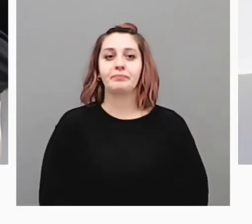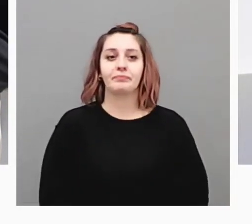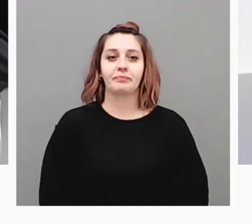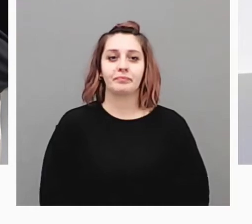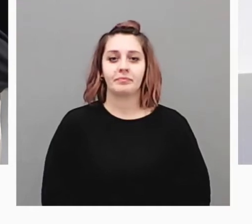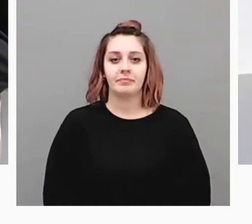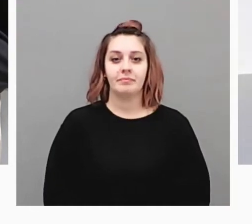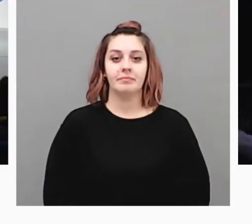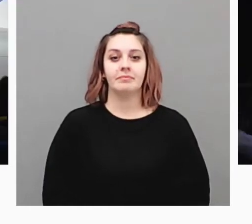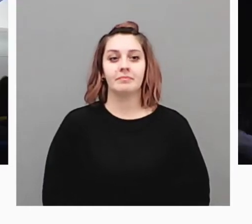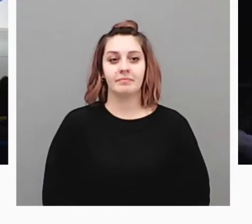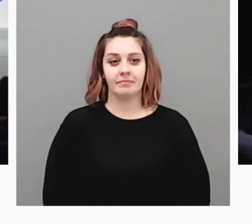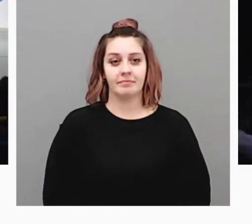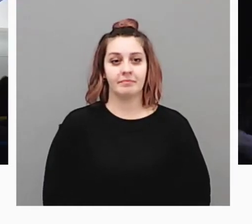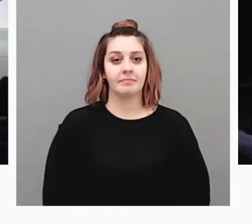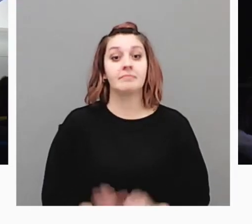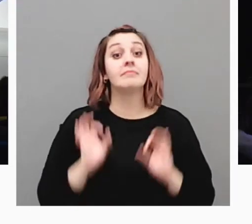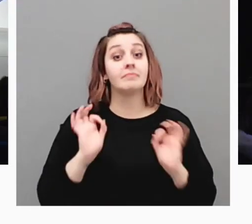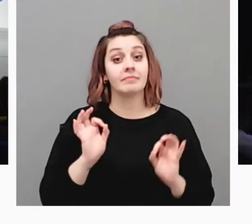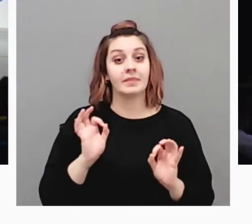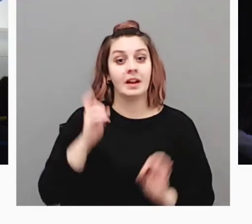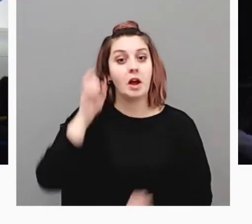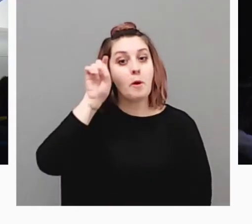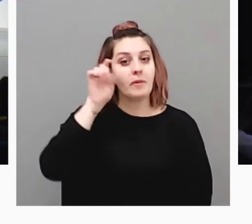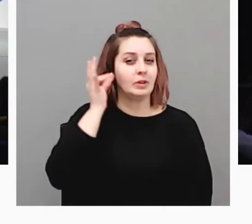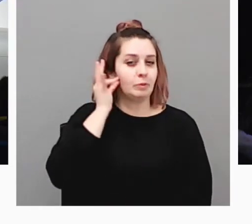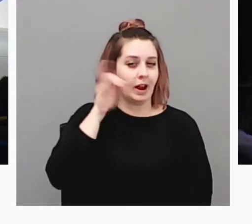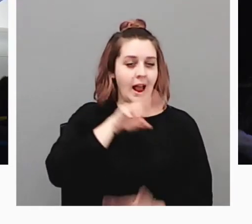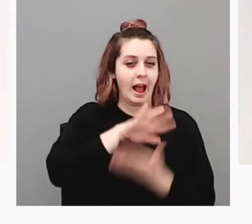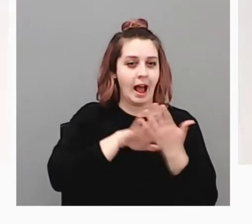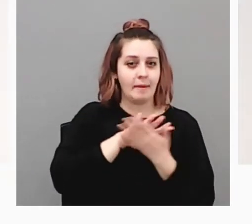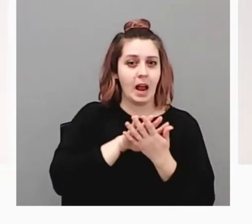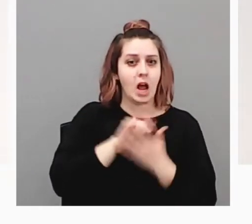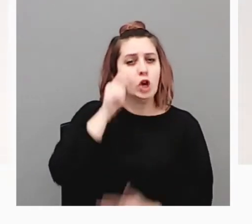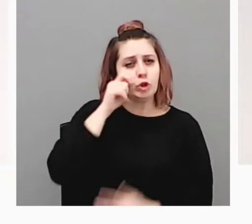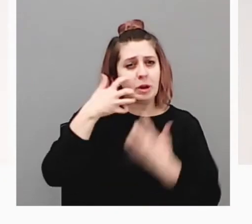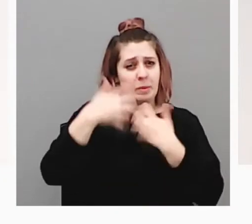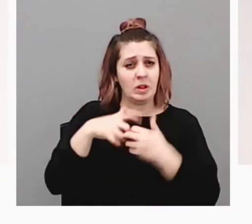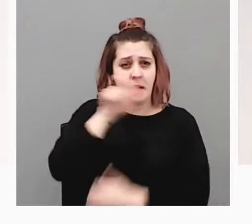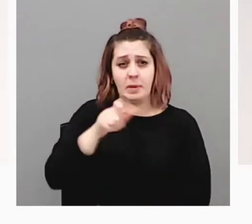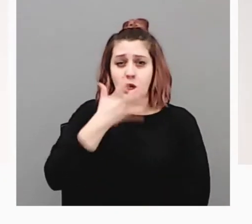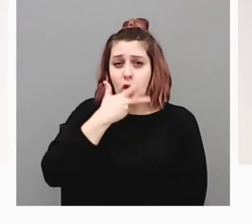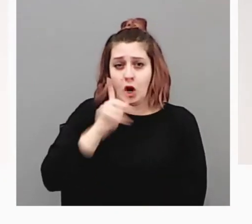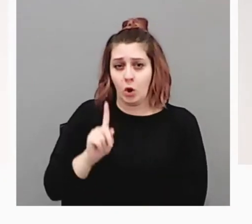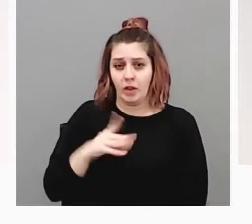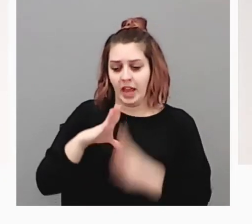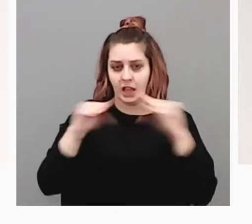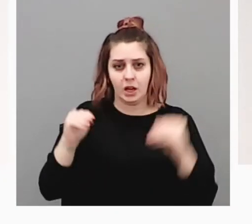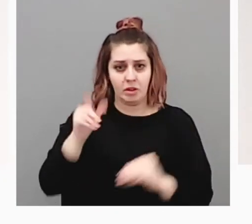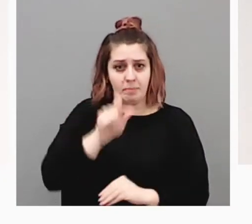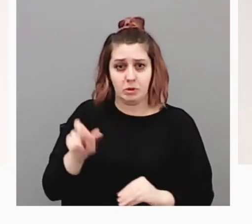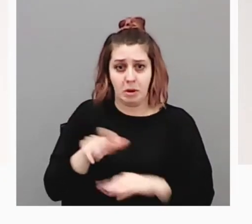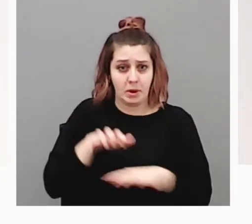Es así, profesores, uno de los grandes desconocidos es el turismo industrial, por lo menos aquí en Andalucía.